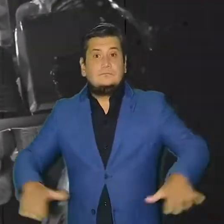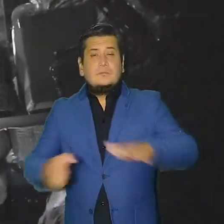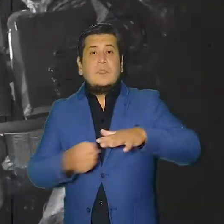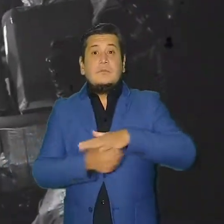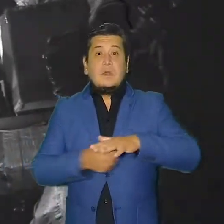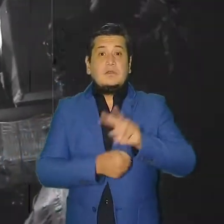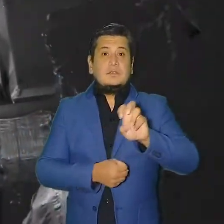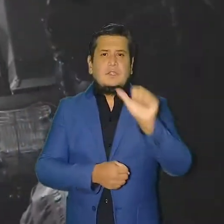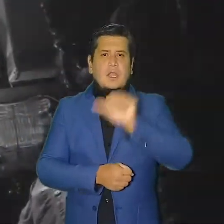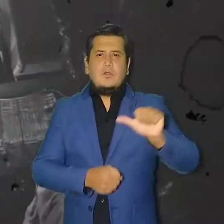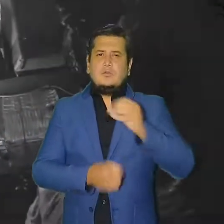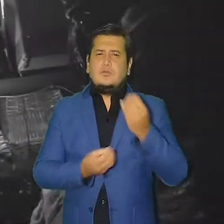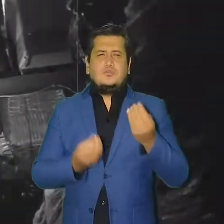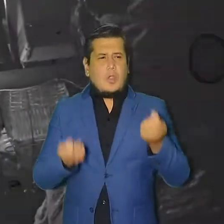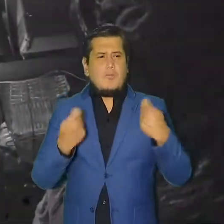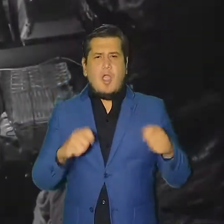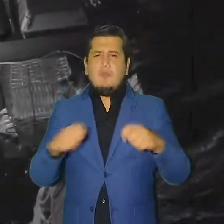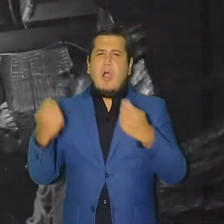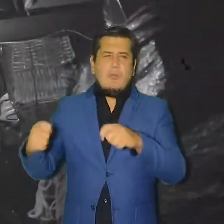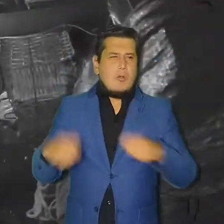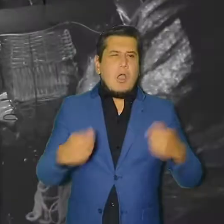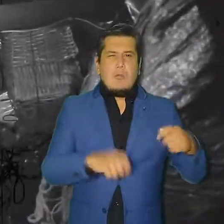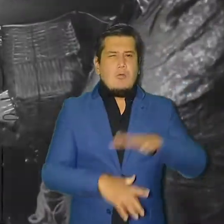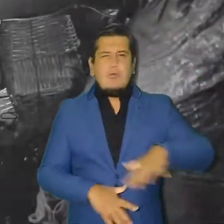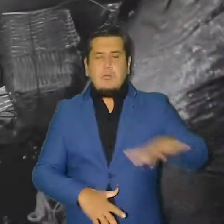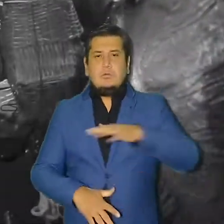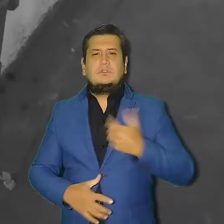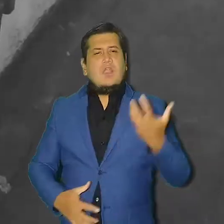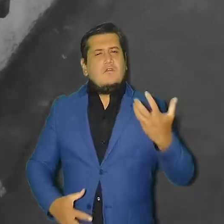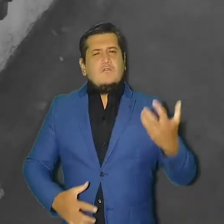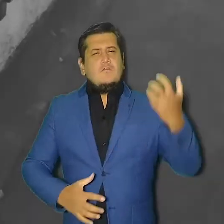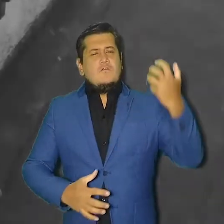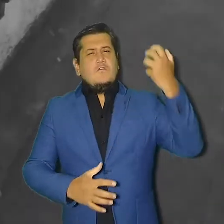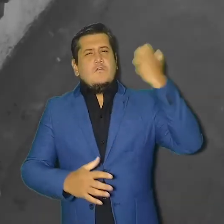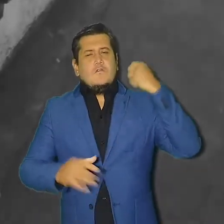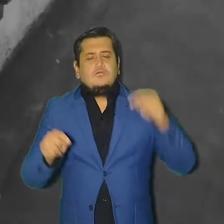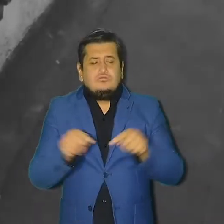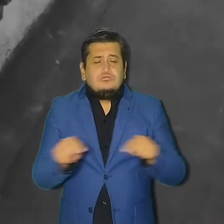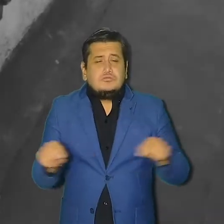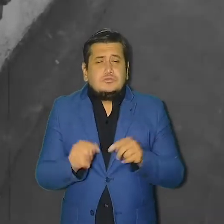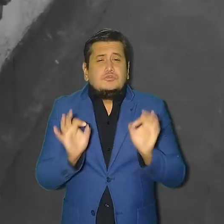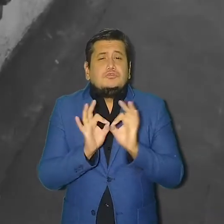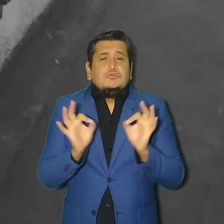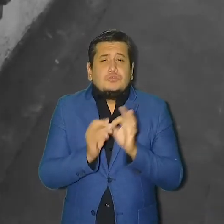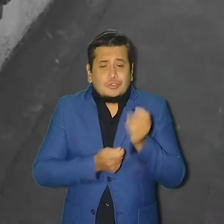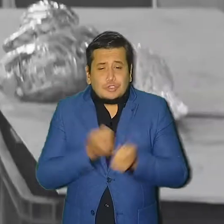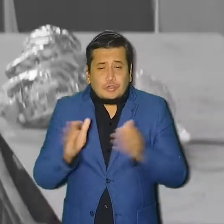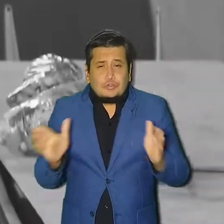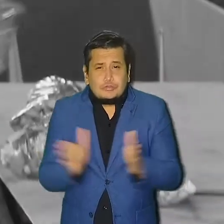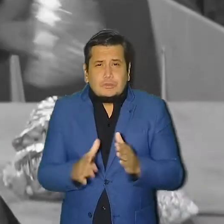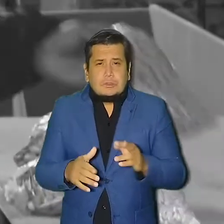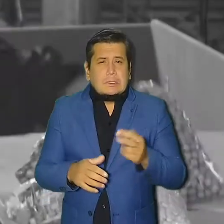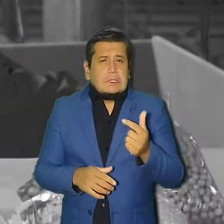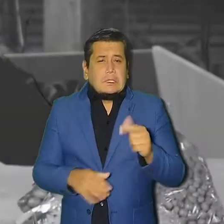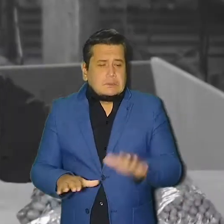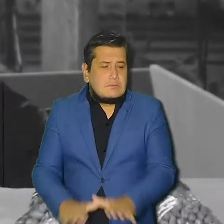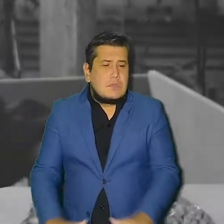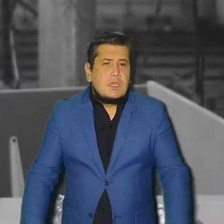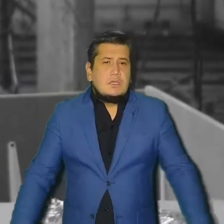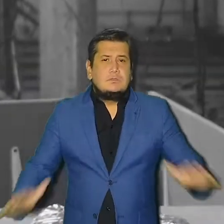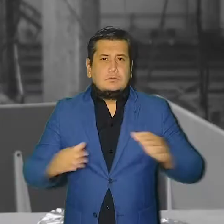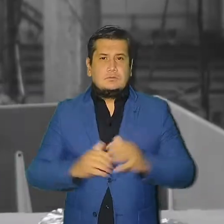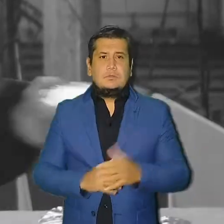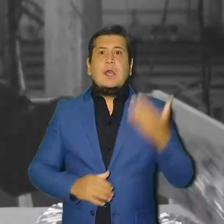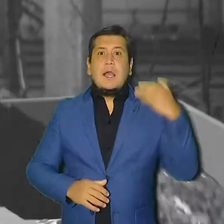El barrio 7 de agosto siempre ha sido muy comercial. Los puestos eran pequeños, más que todo era como casi en el